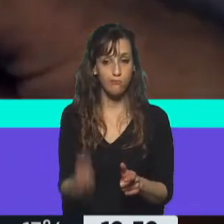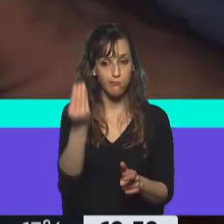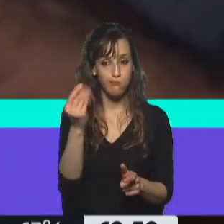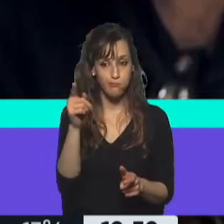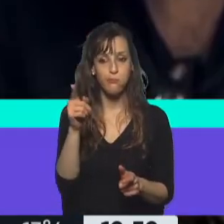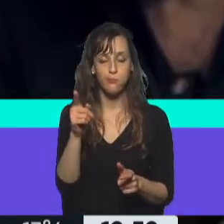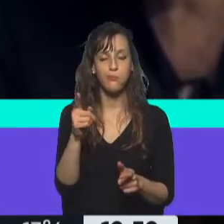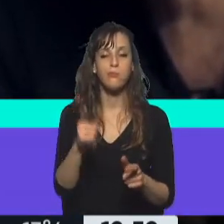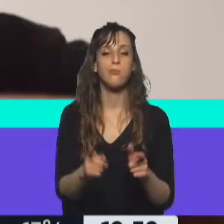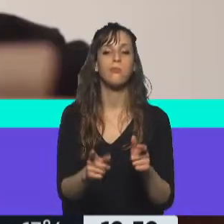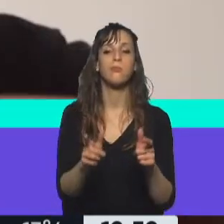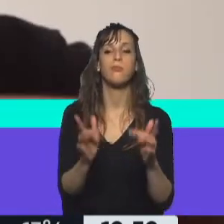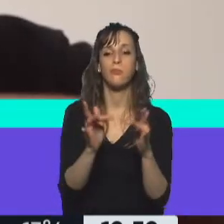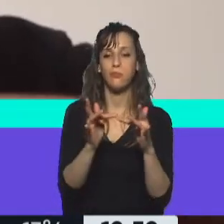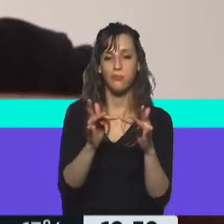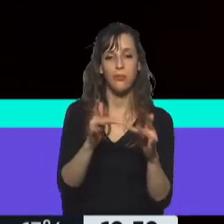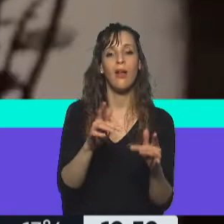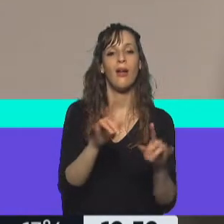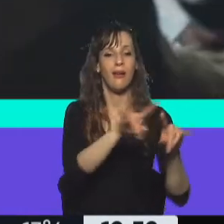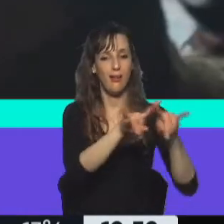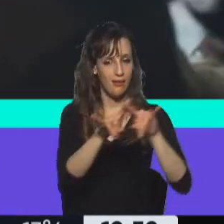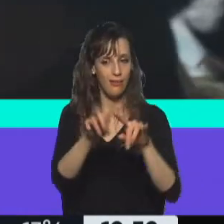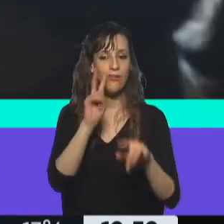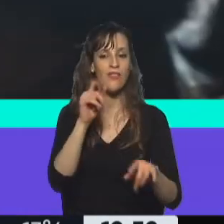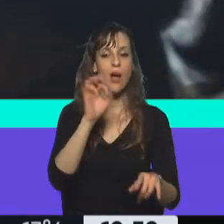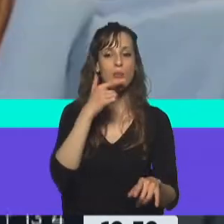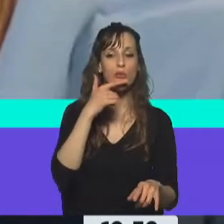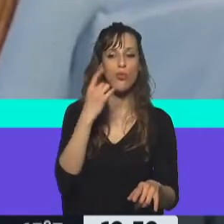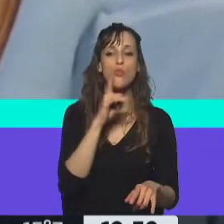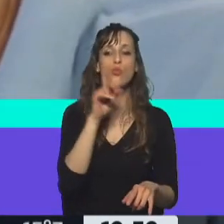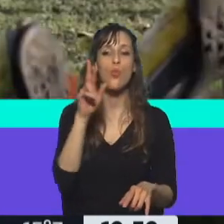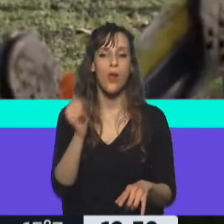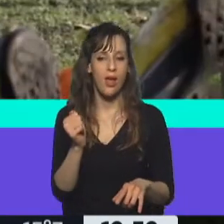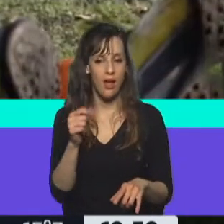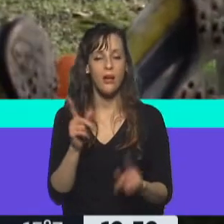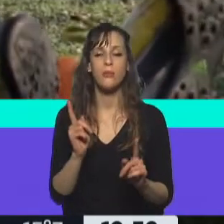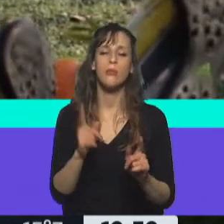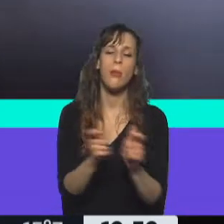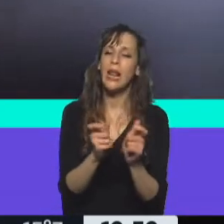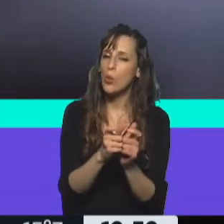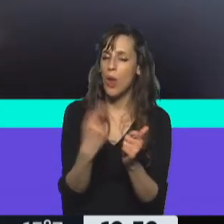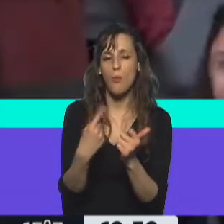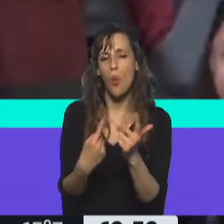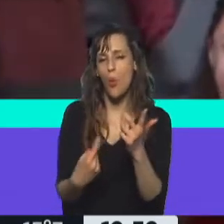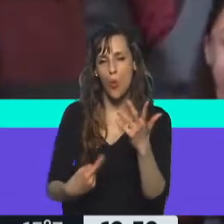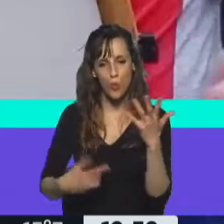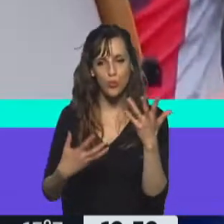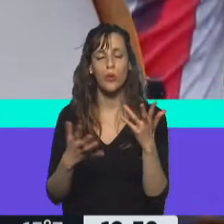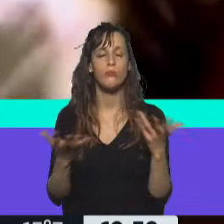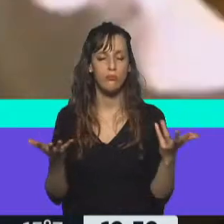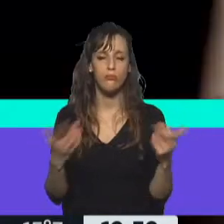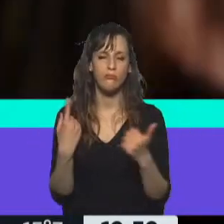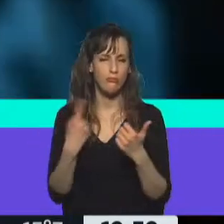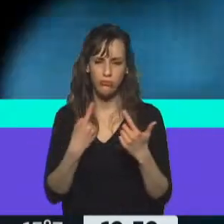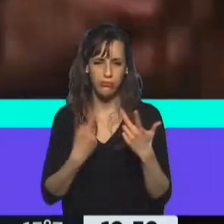Vivamos Cultura, lo mismo que Dorado 50, Harley a la Cubana, la película de Nico Prividera, Adiós a la Memoria.